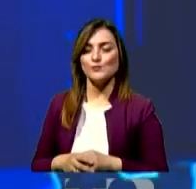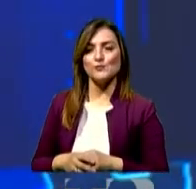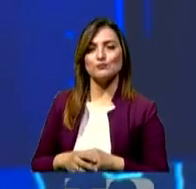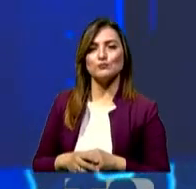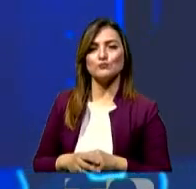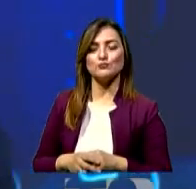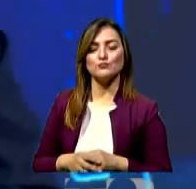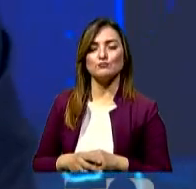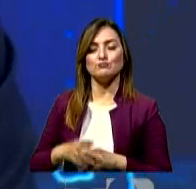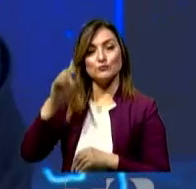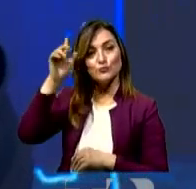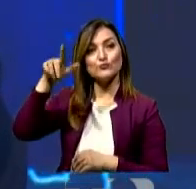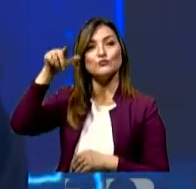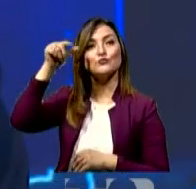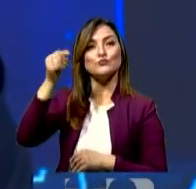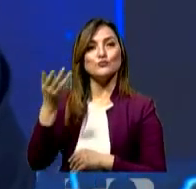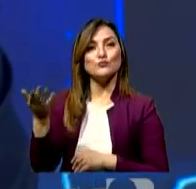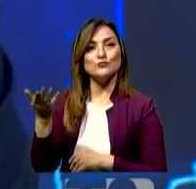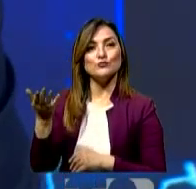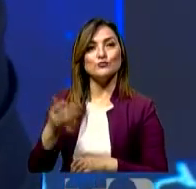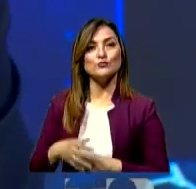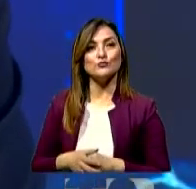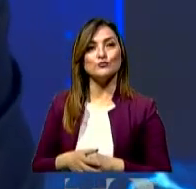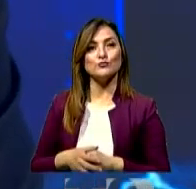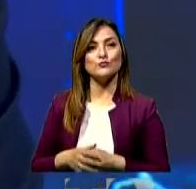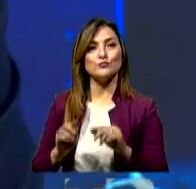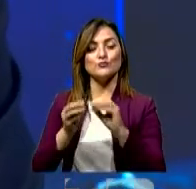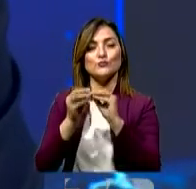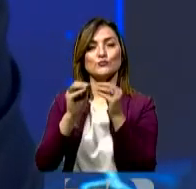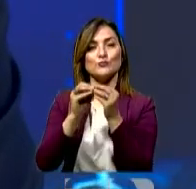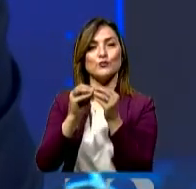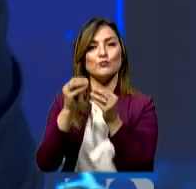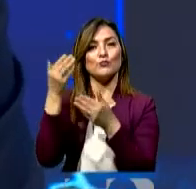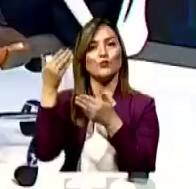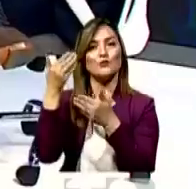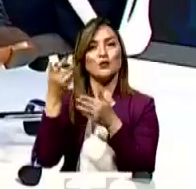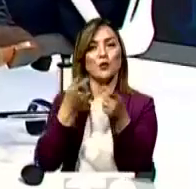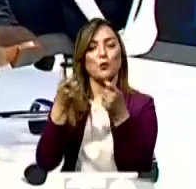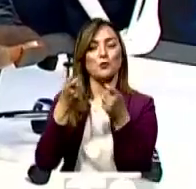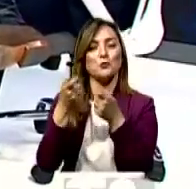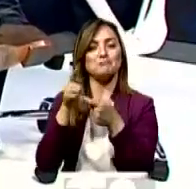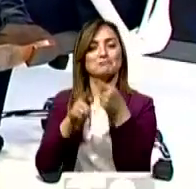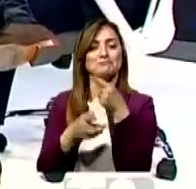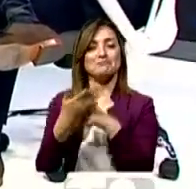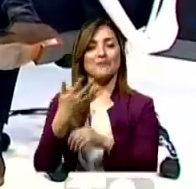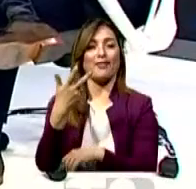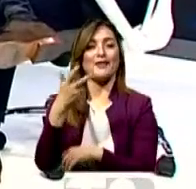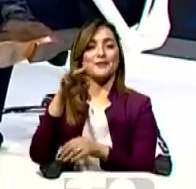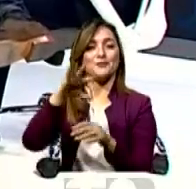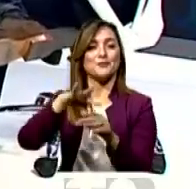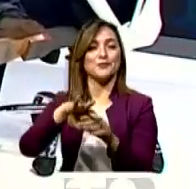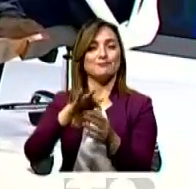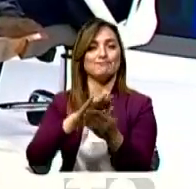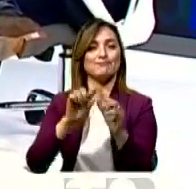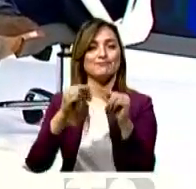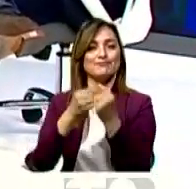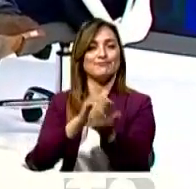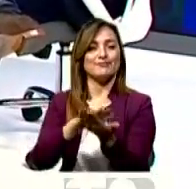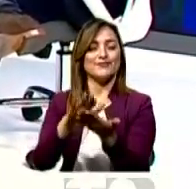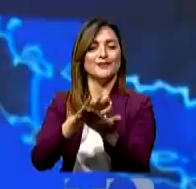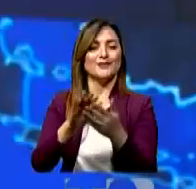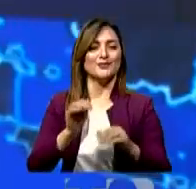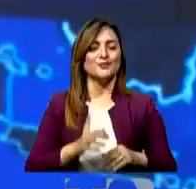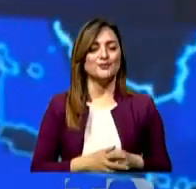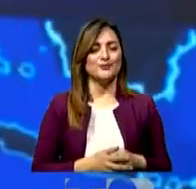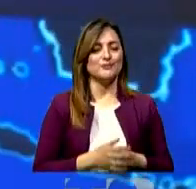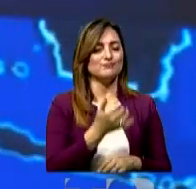gobierno no tiene ni el control de su bloque en la asamblea nacional porque votaron 13 a favor de las adversidades no eso